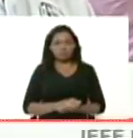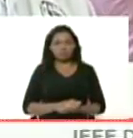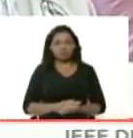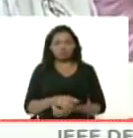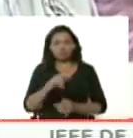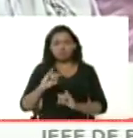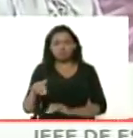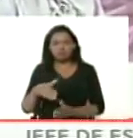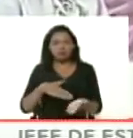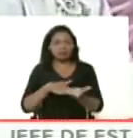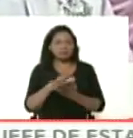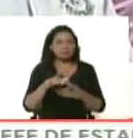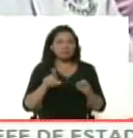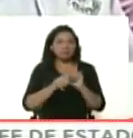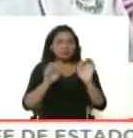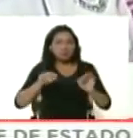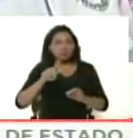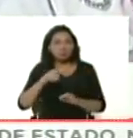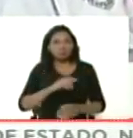garantizarlo.